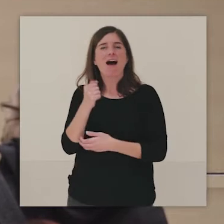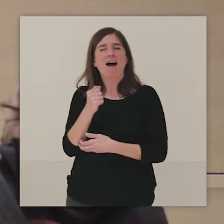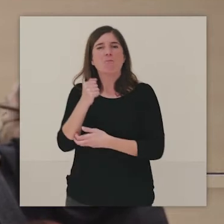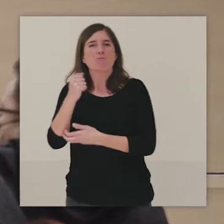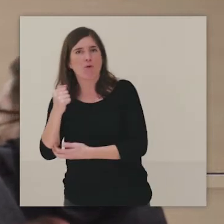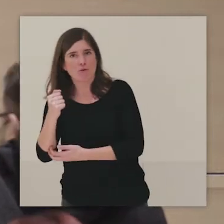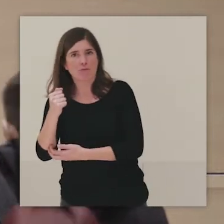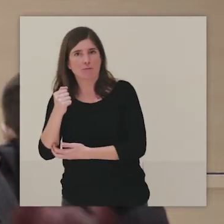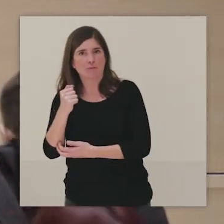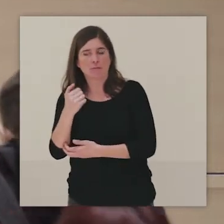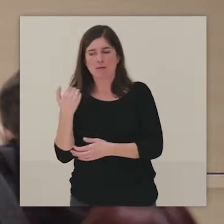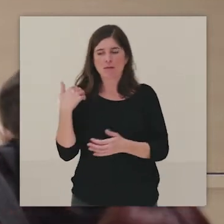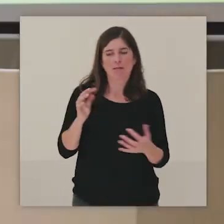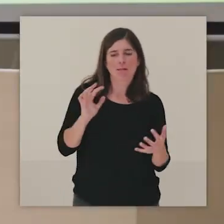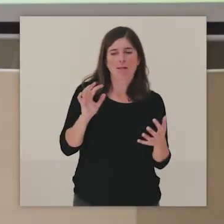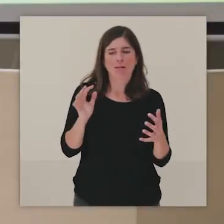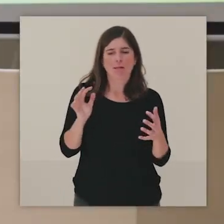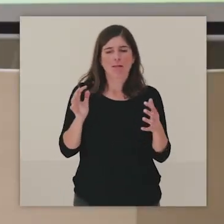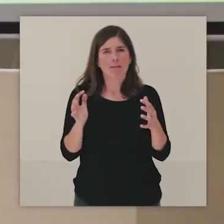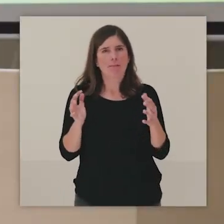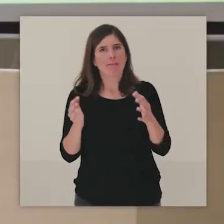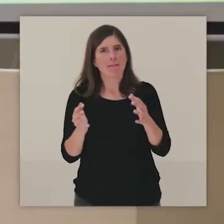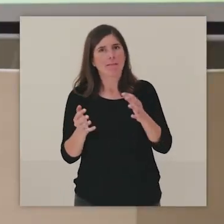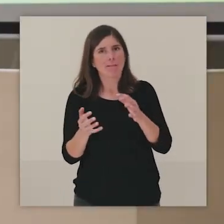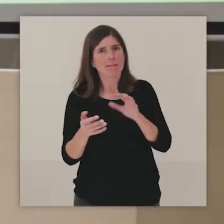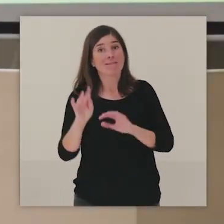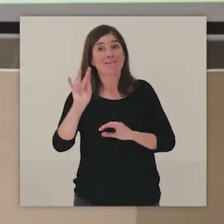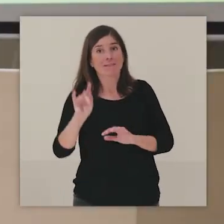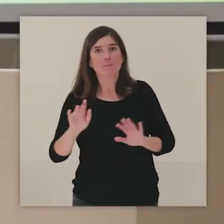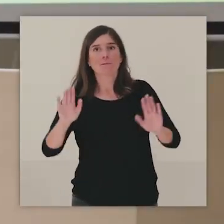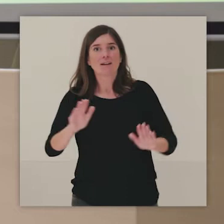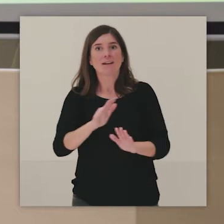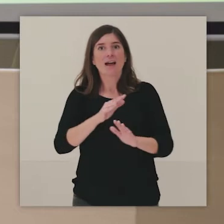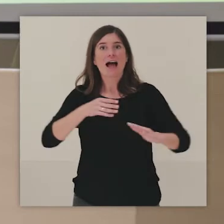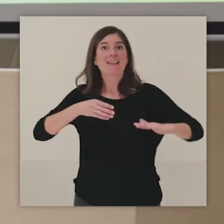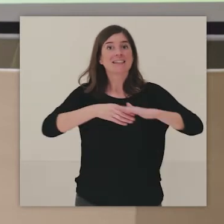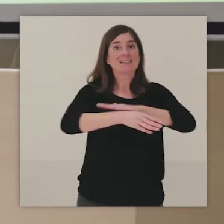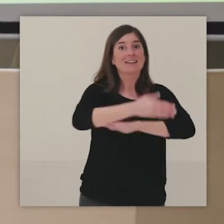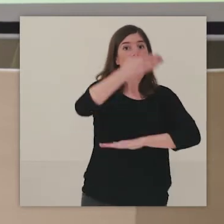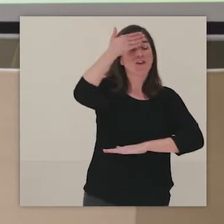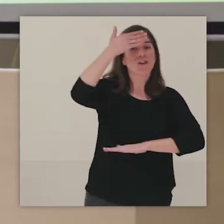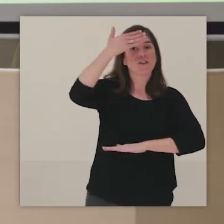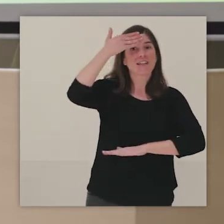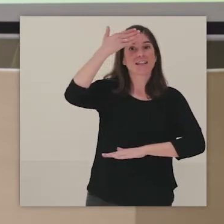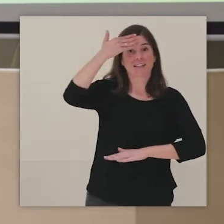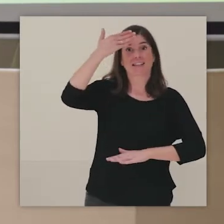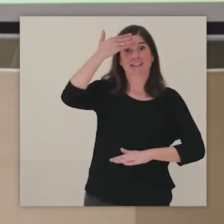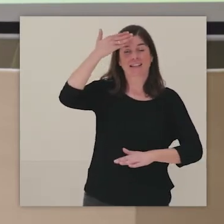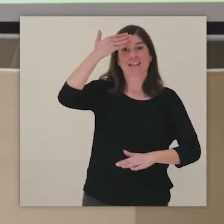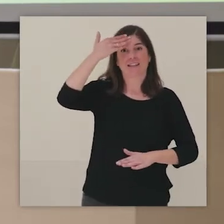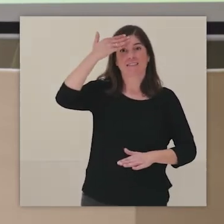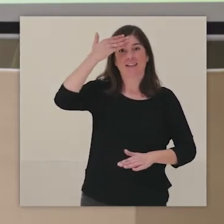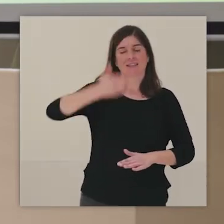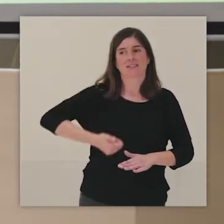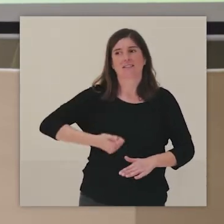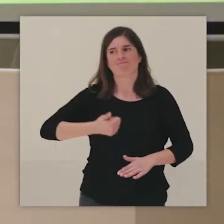campo importante de transformación. Pero la accesibilidad cognitiva trasciende la discapacidad intelectual y es donde yo quiero poner el